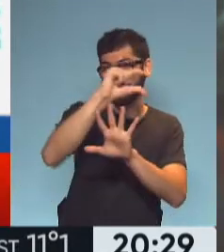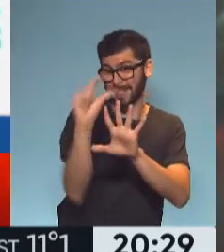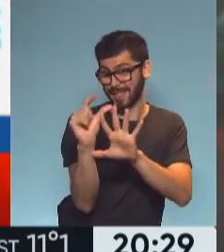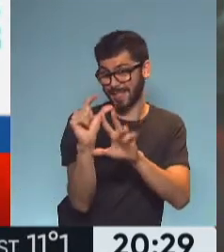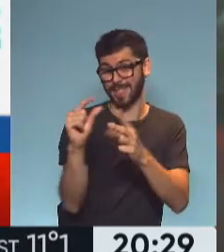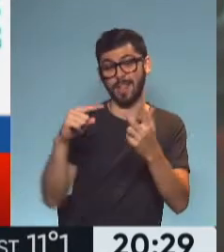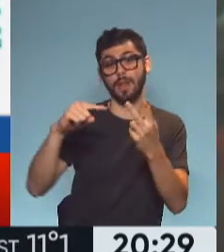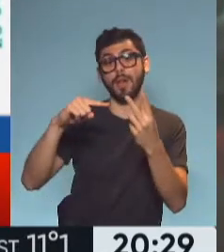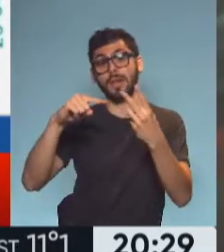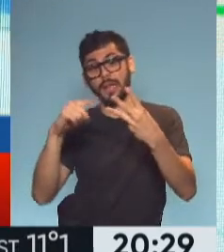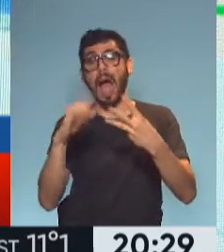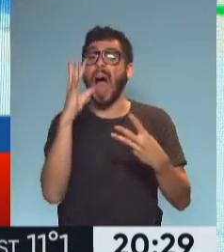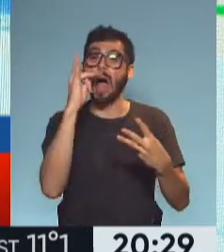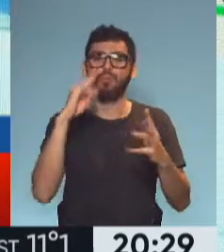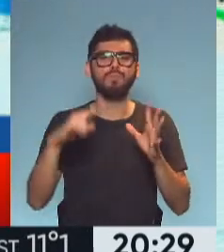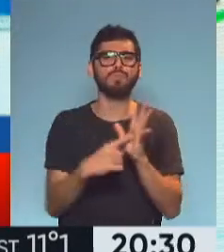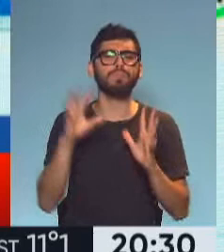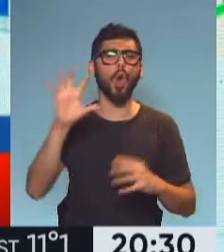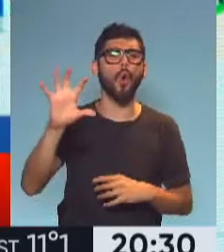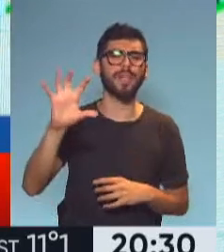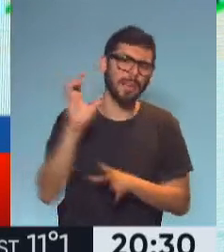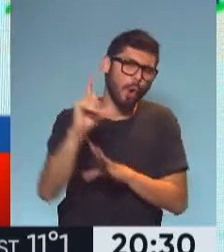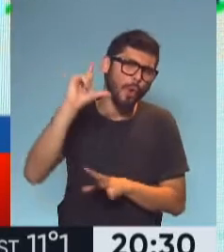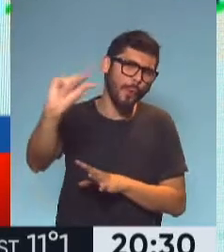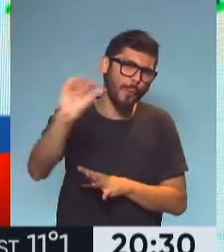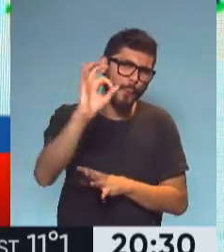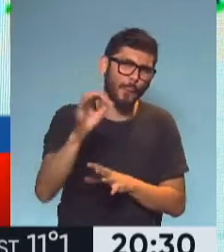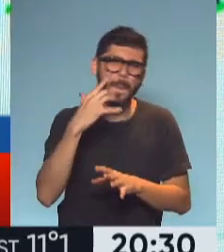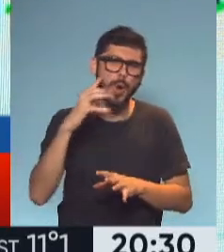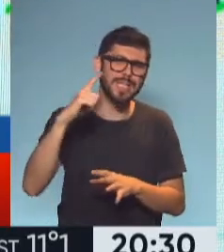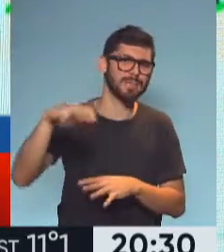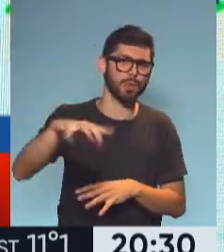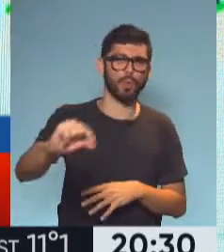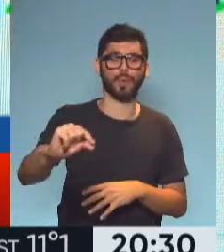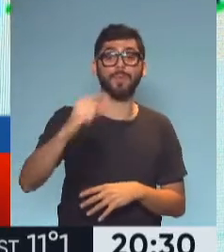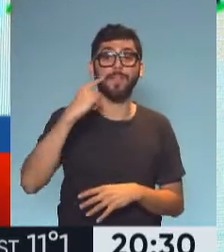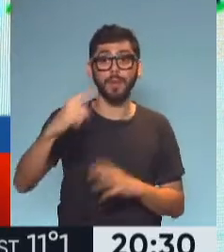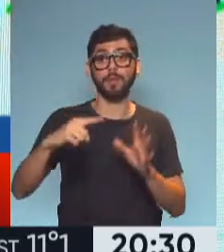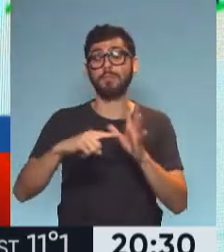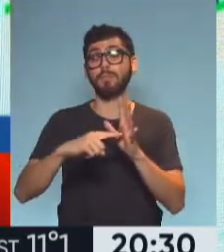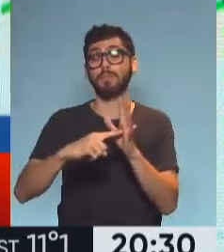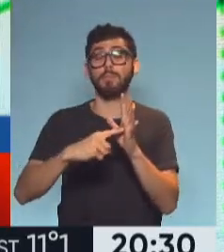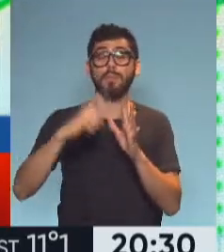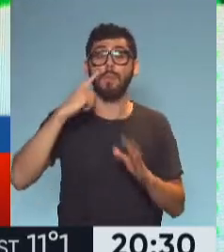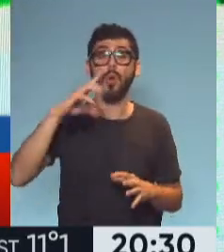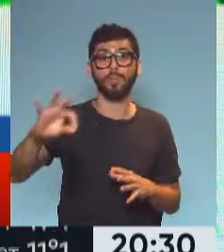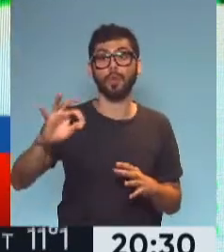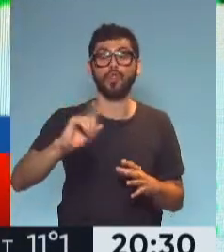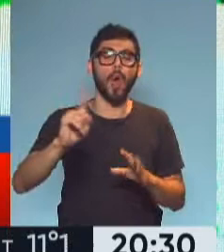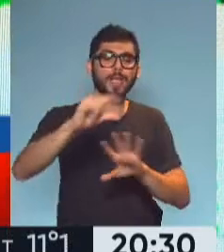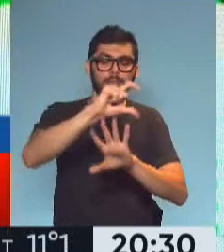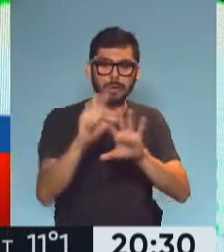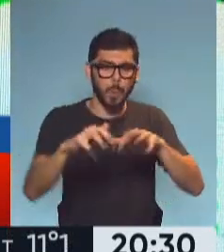en la provincia de Buenos Aires, está en azul, el interior de la provincia de Buenos Aires. Sí, sí. Fíjese, bueno, que el interior de la provincia de Buenos Aires no es el AMBA, o sea